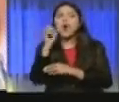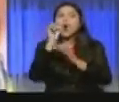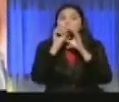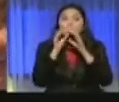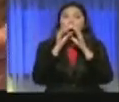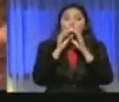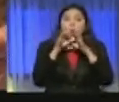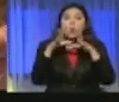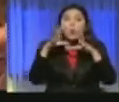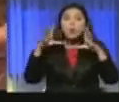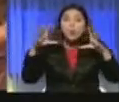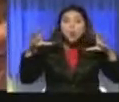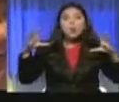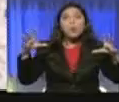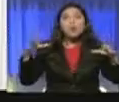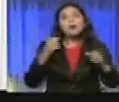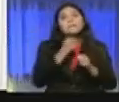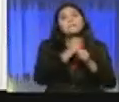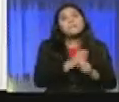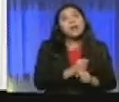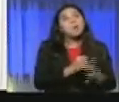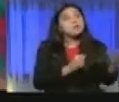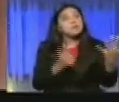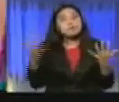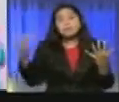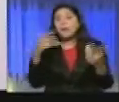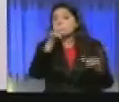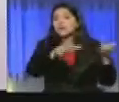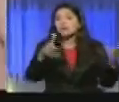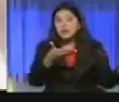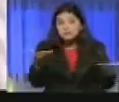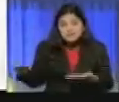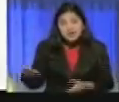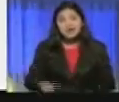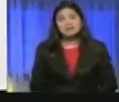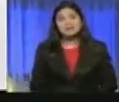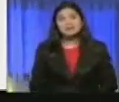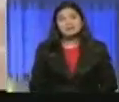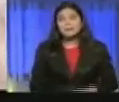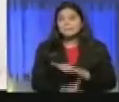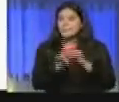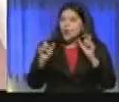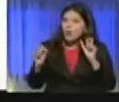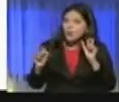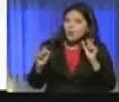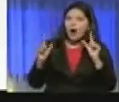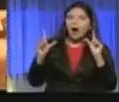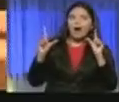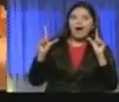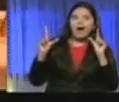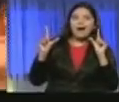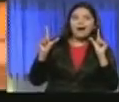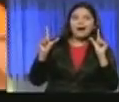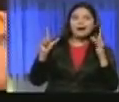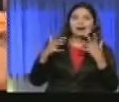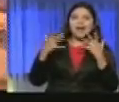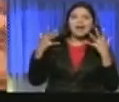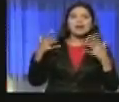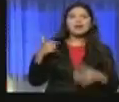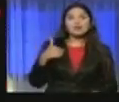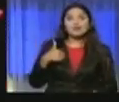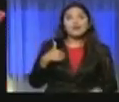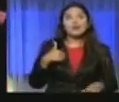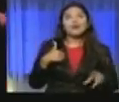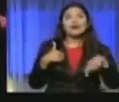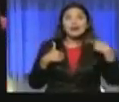pegaron. Y esperando a los invitados. Y una sorpresa tan grande porque yo le quise dar una sorpresa y